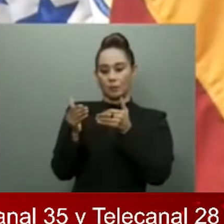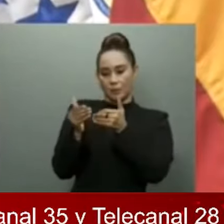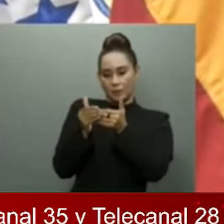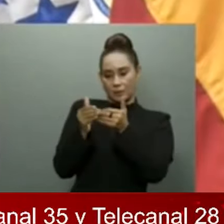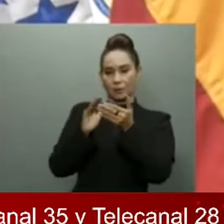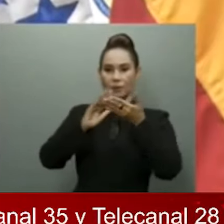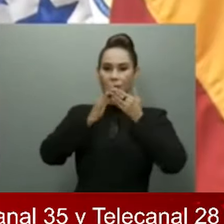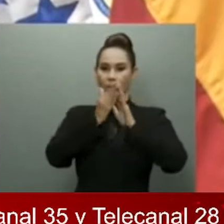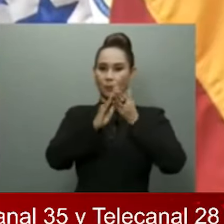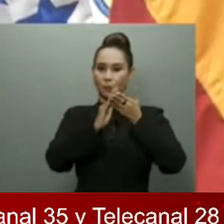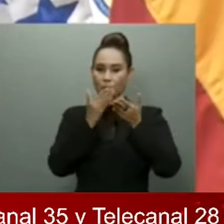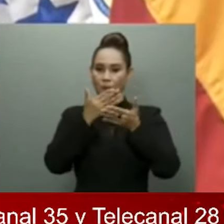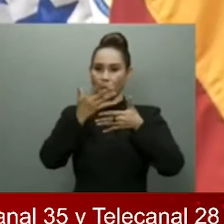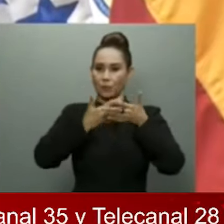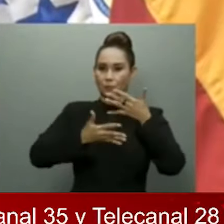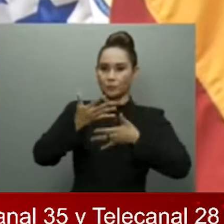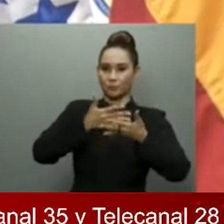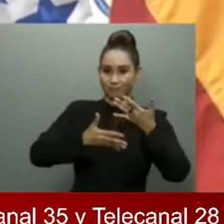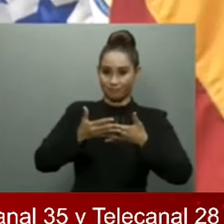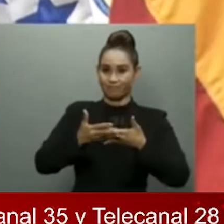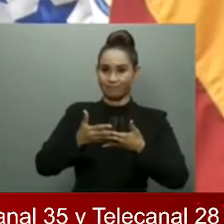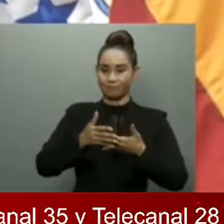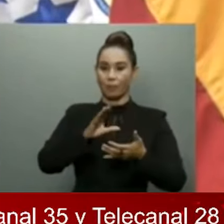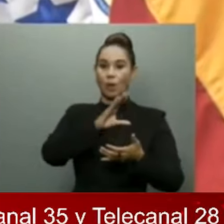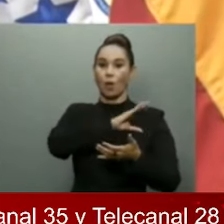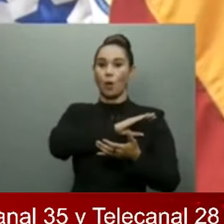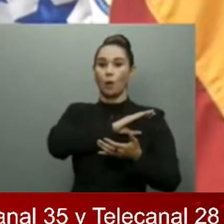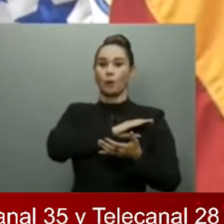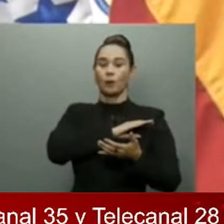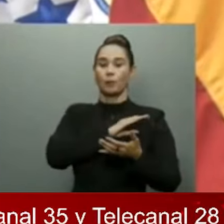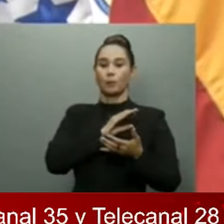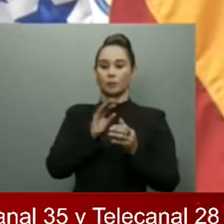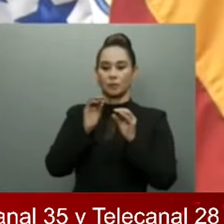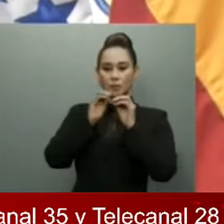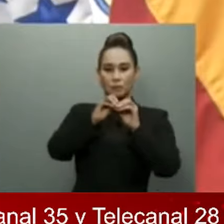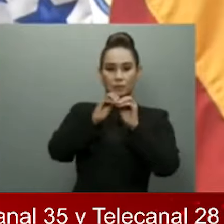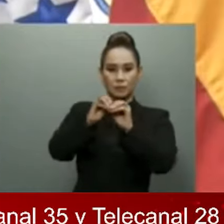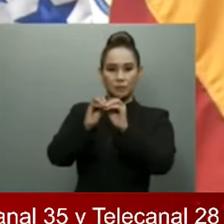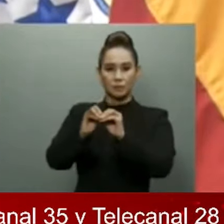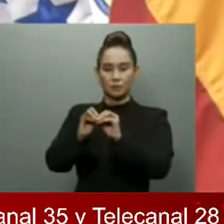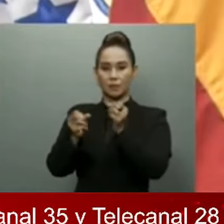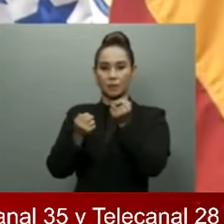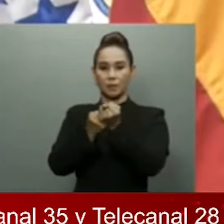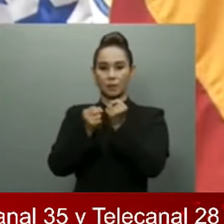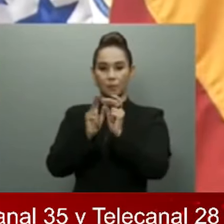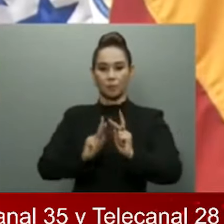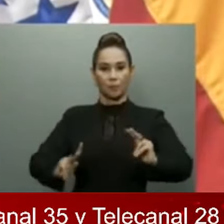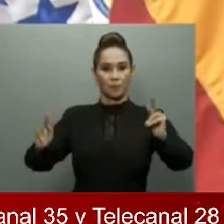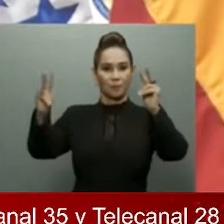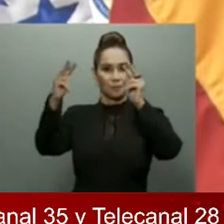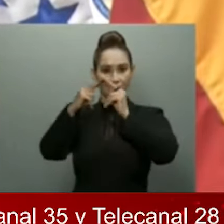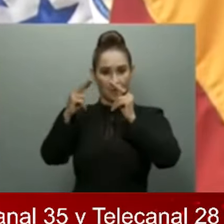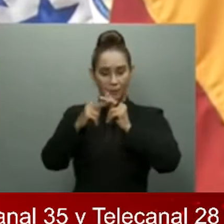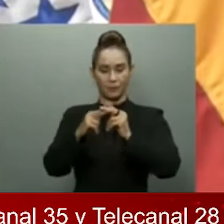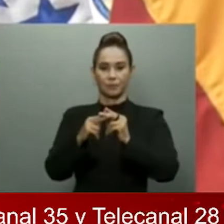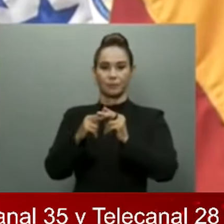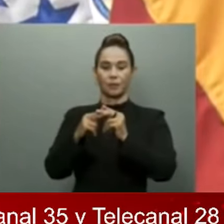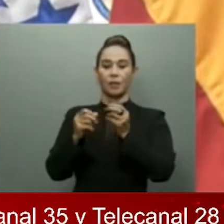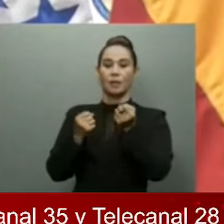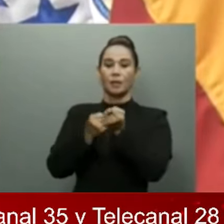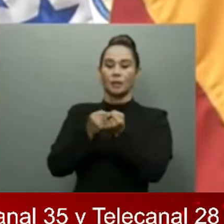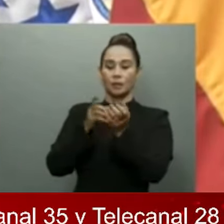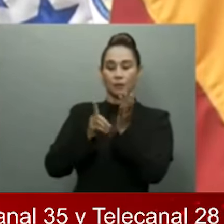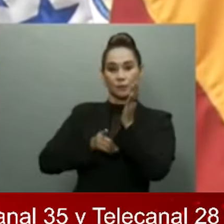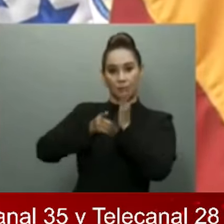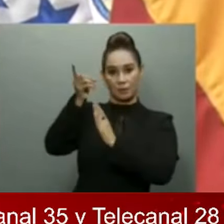su comunidad. Una policía valorada que agregue valor a la sociedad y aporte al desarrollo humano y